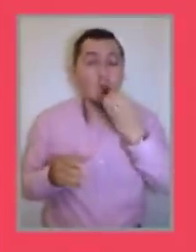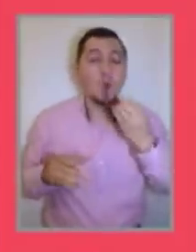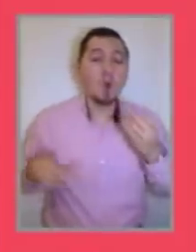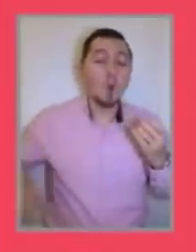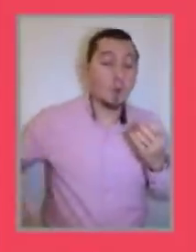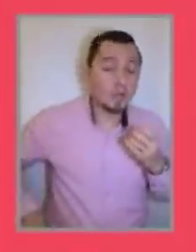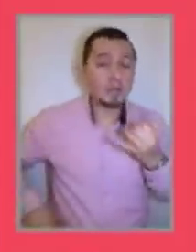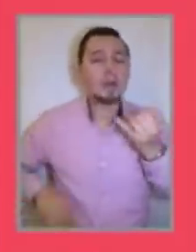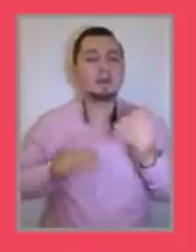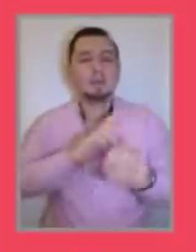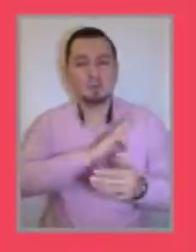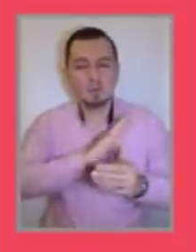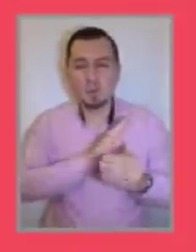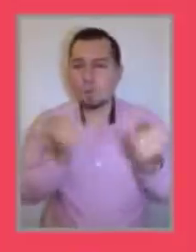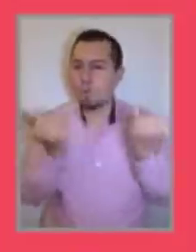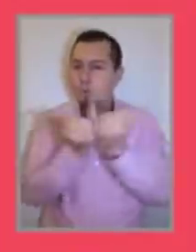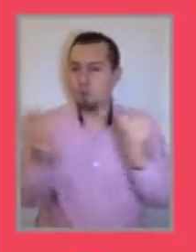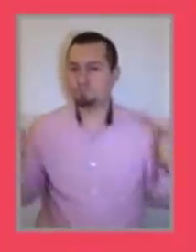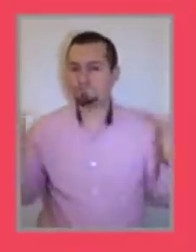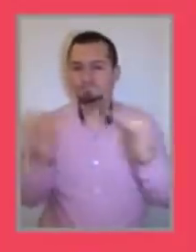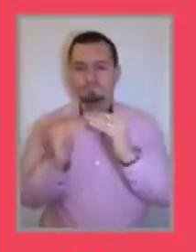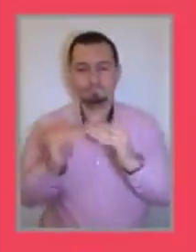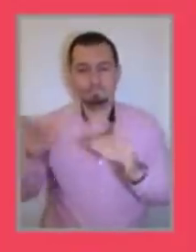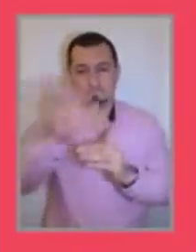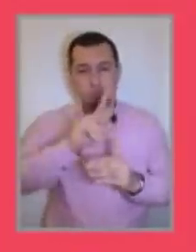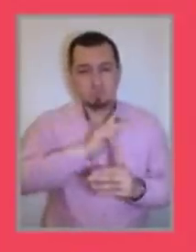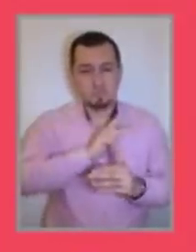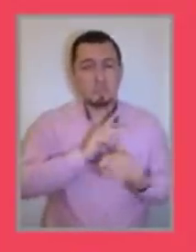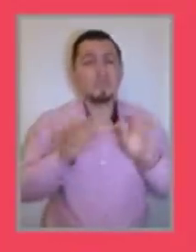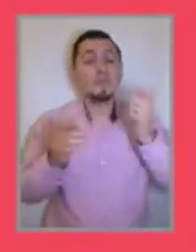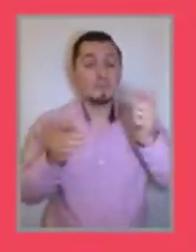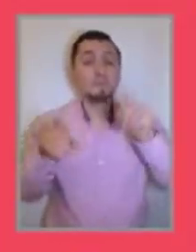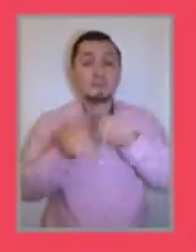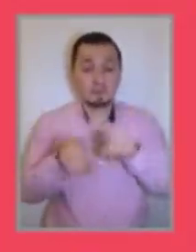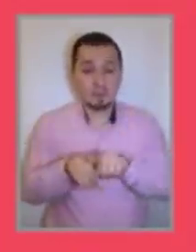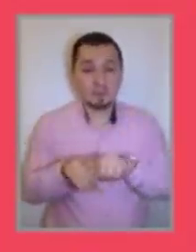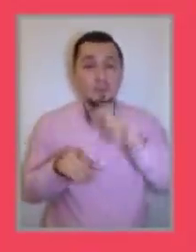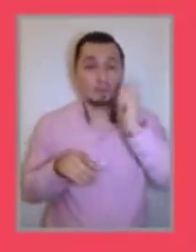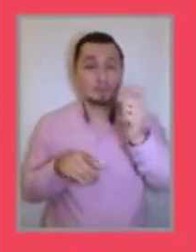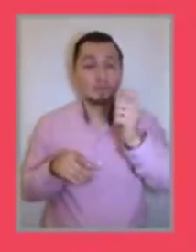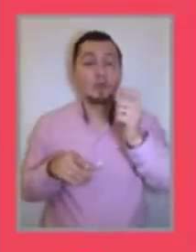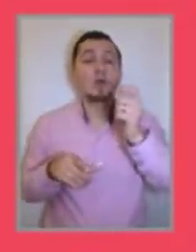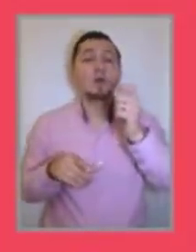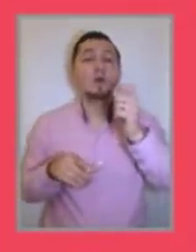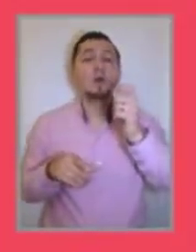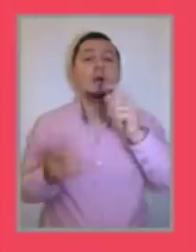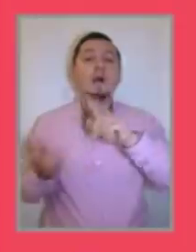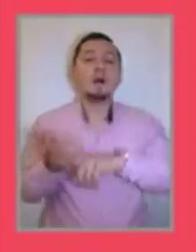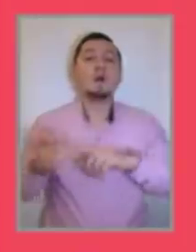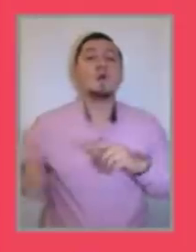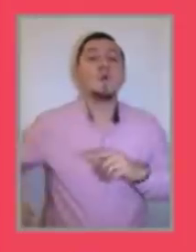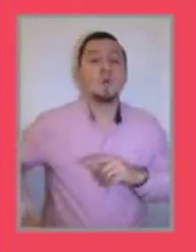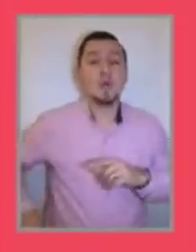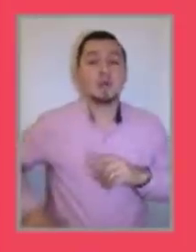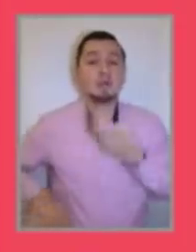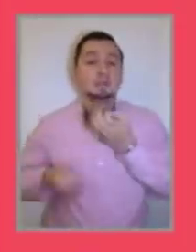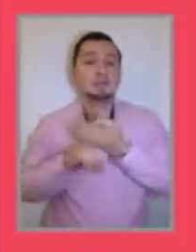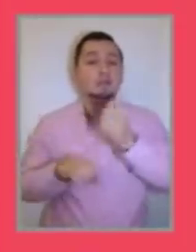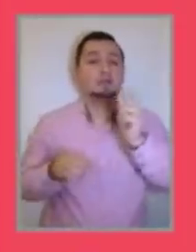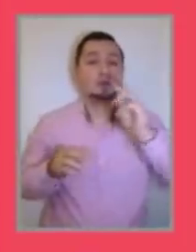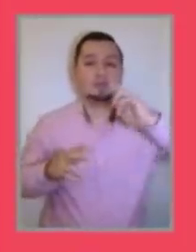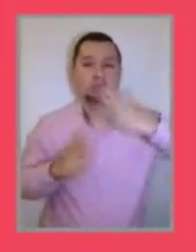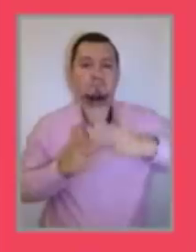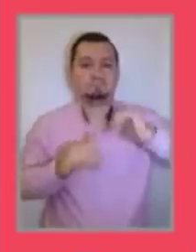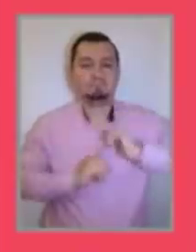privados del Estado. Entonces, para educación superior, Alfonso, ¿cómo va a ser el esquema? En el caso del sistema que tiene el gobierno del Estado bajo su